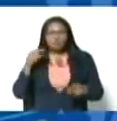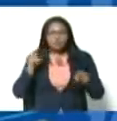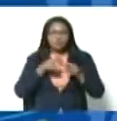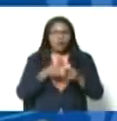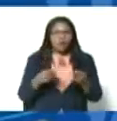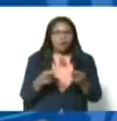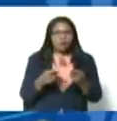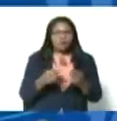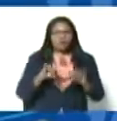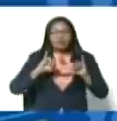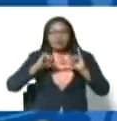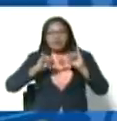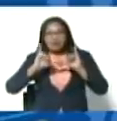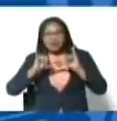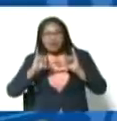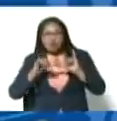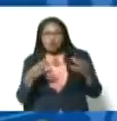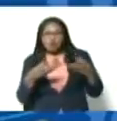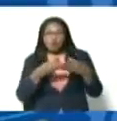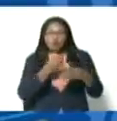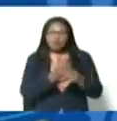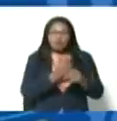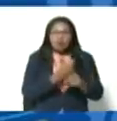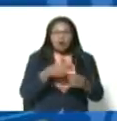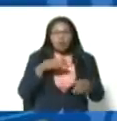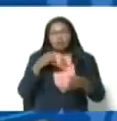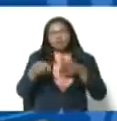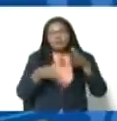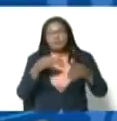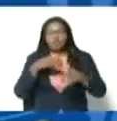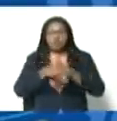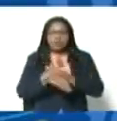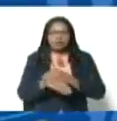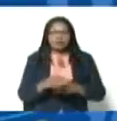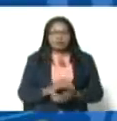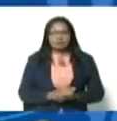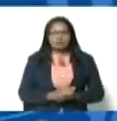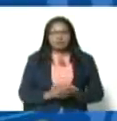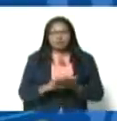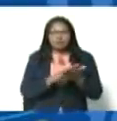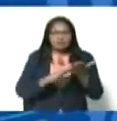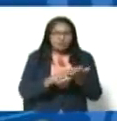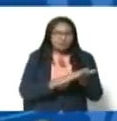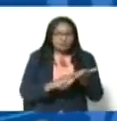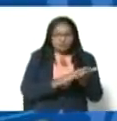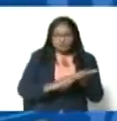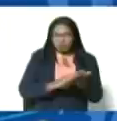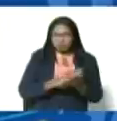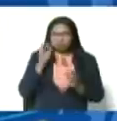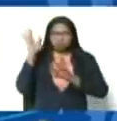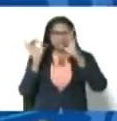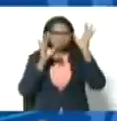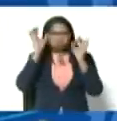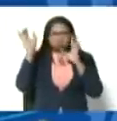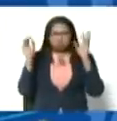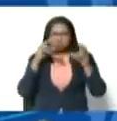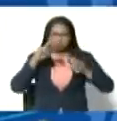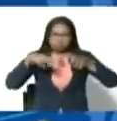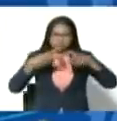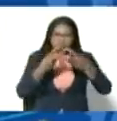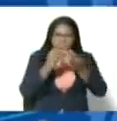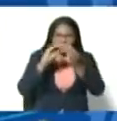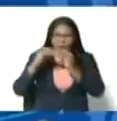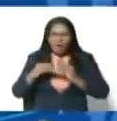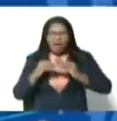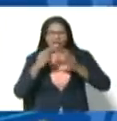nuestros ingenieros y con la clase obrera del Metro de Caracas, resolviendo, inventando, creando nuevas partes,